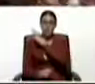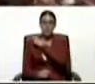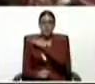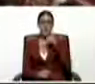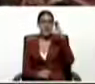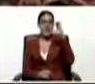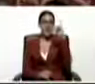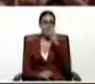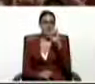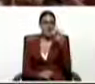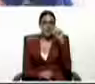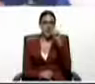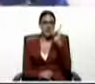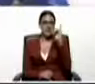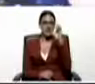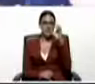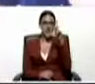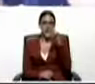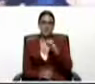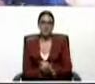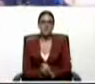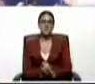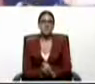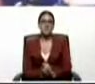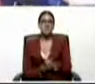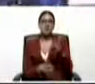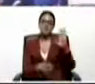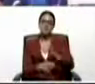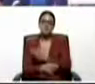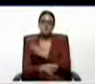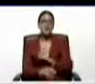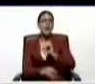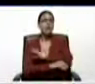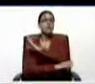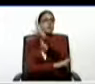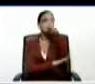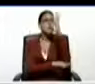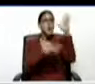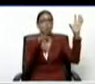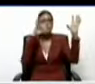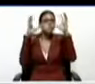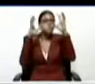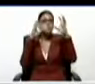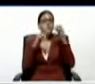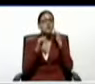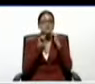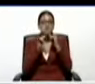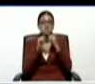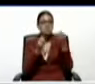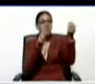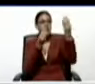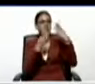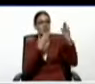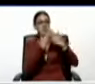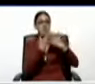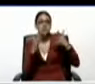El cielo encapotado anuncia tempestad. El